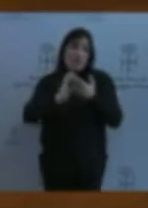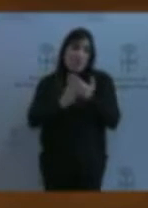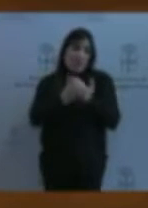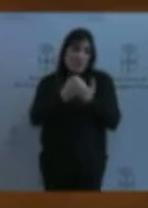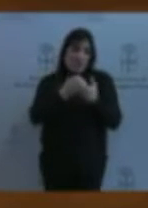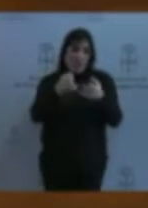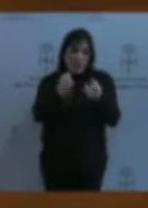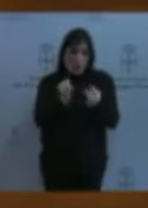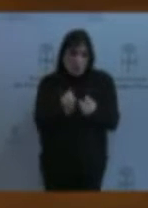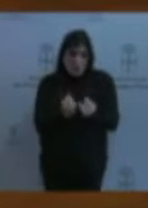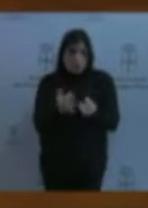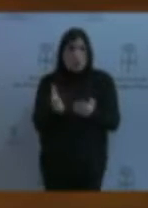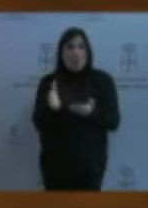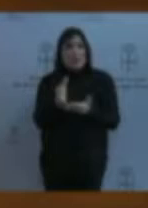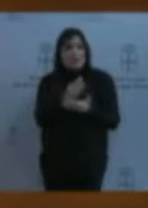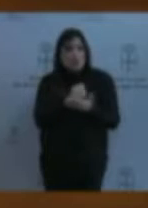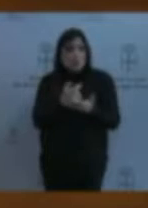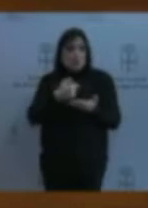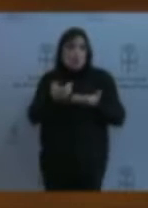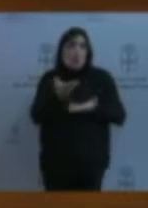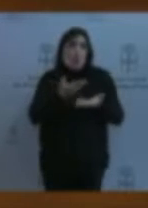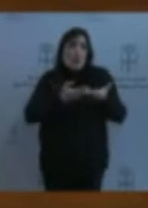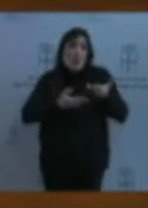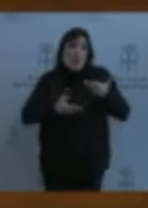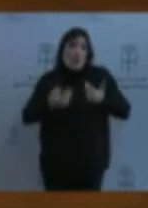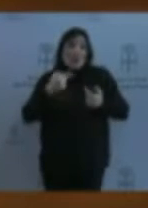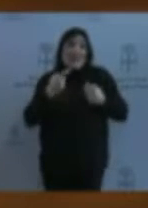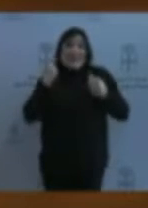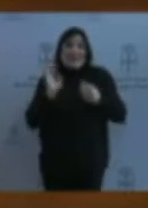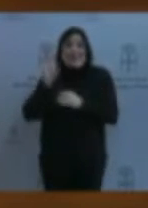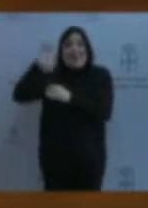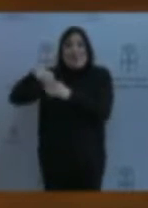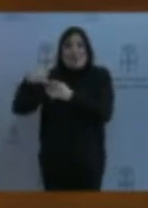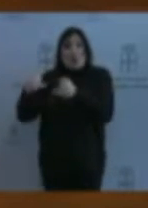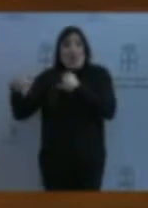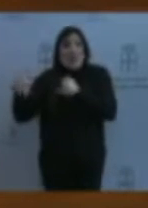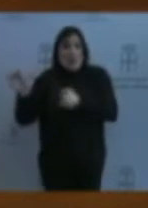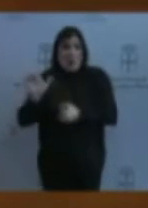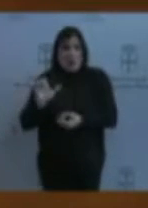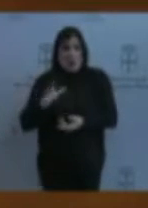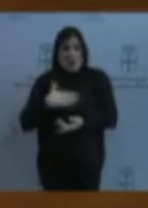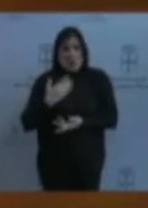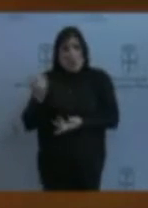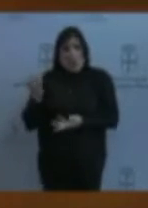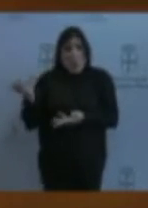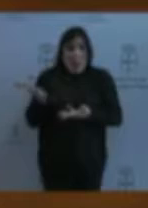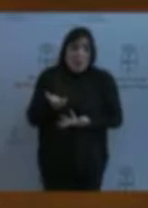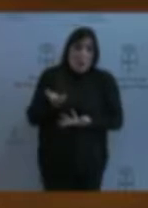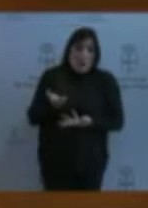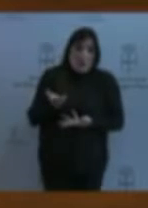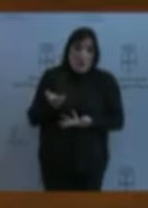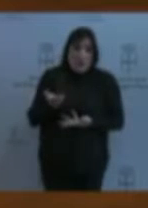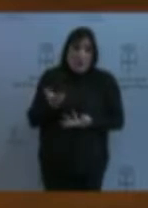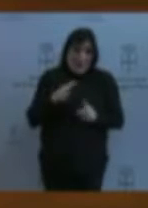línea europea que se pueda poner a disposición de situaciones como esta que se